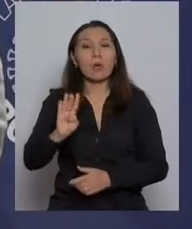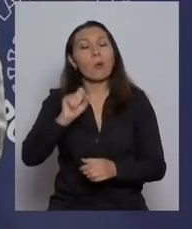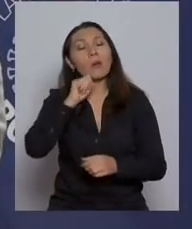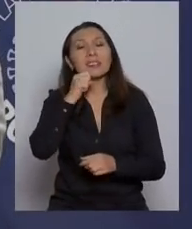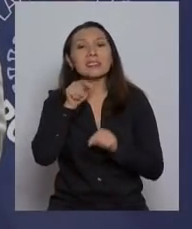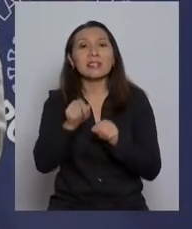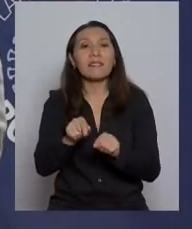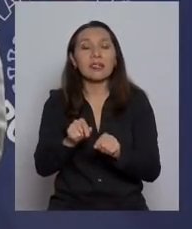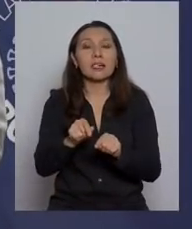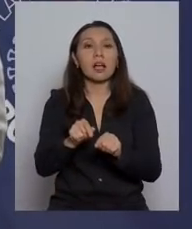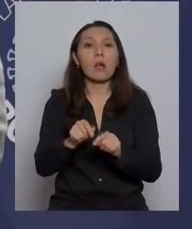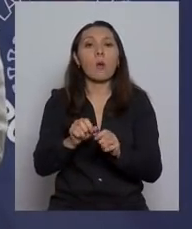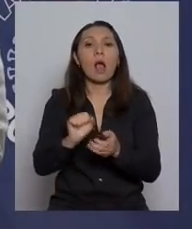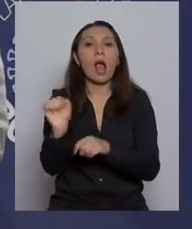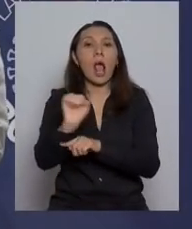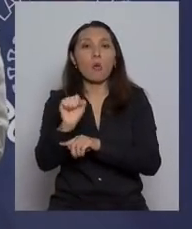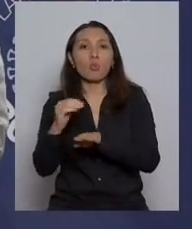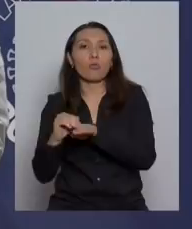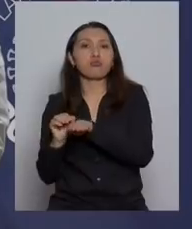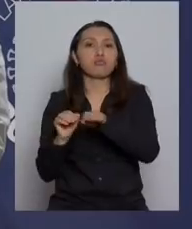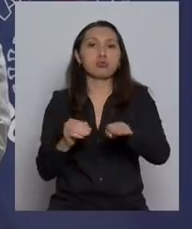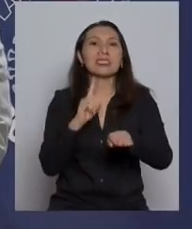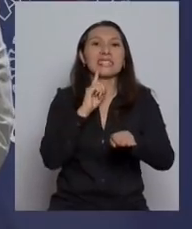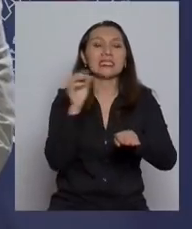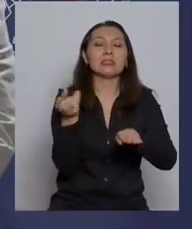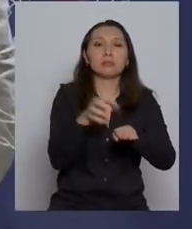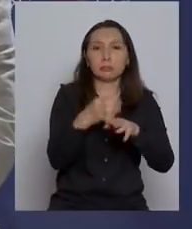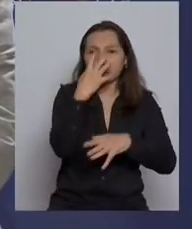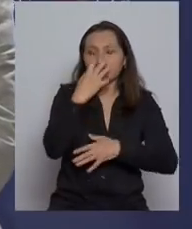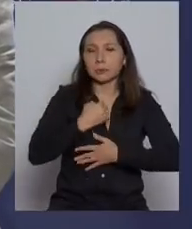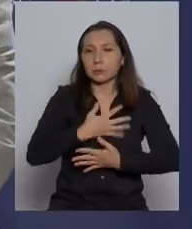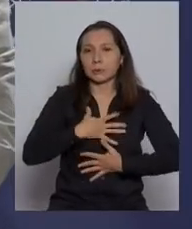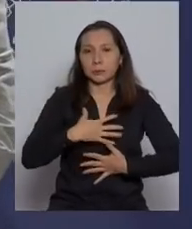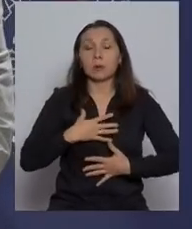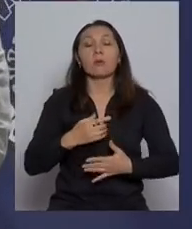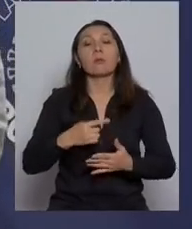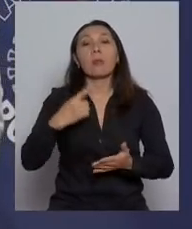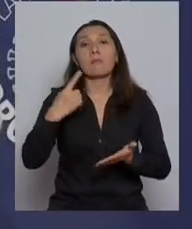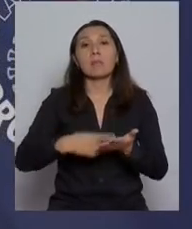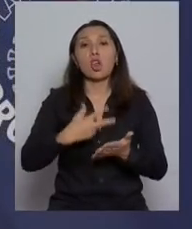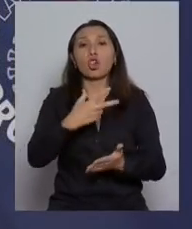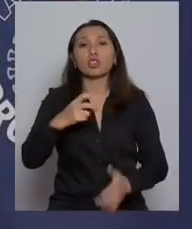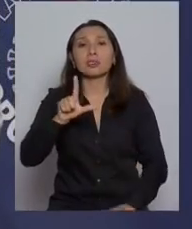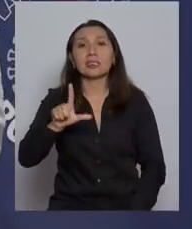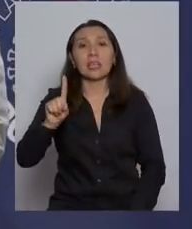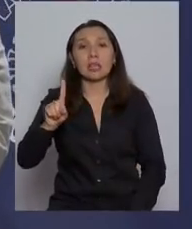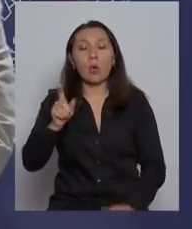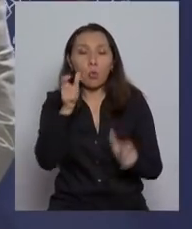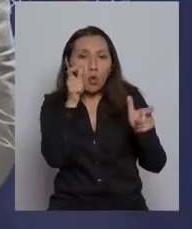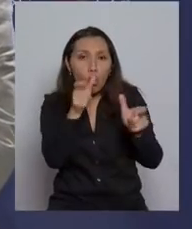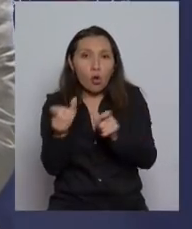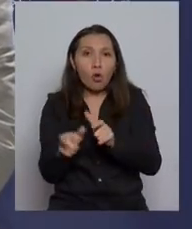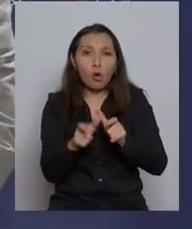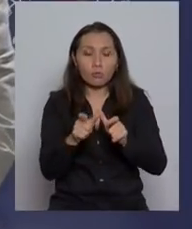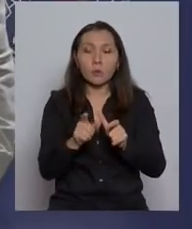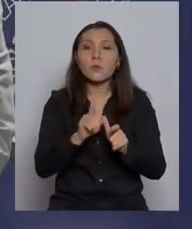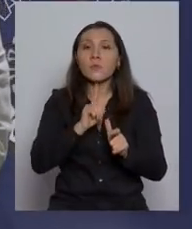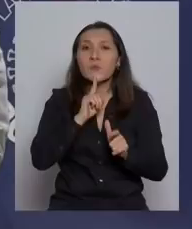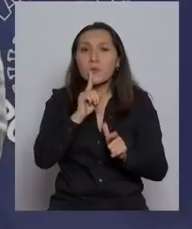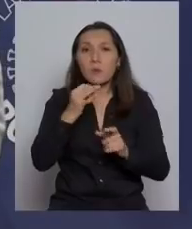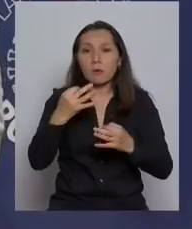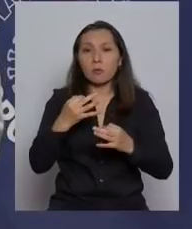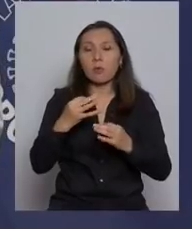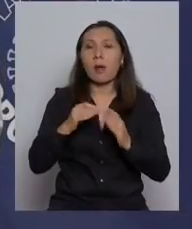son de transporte. Adicionalmente, hay 1.871 monitores, tanto de alta como